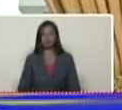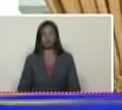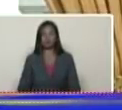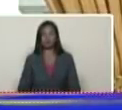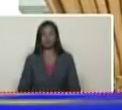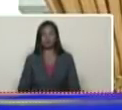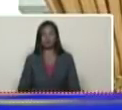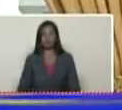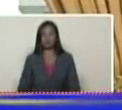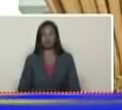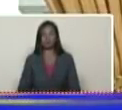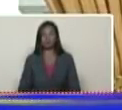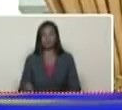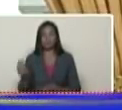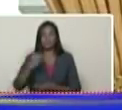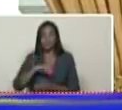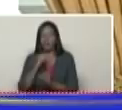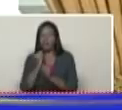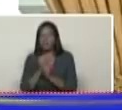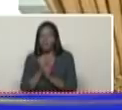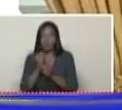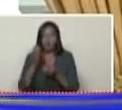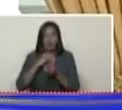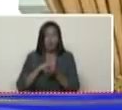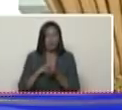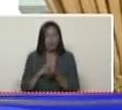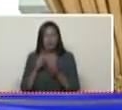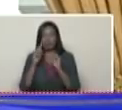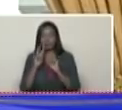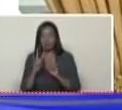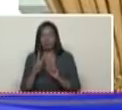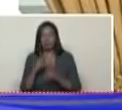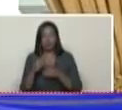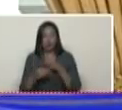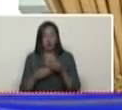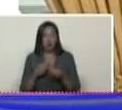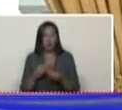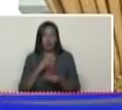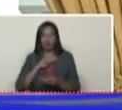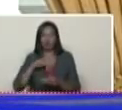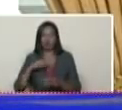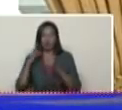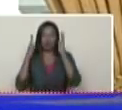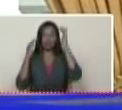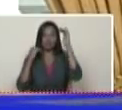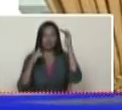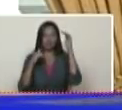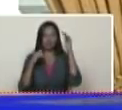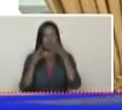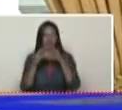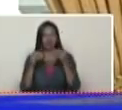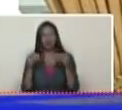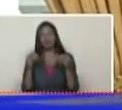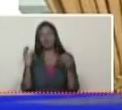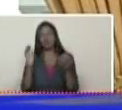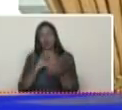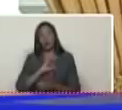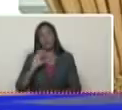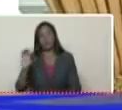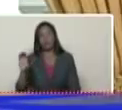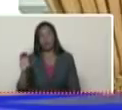más trabajada, con precisión, para atender a nuestros